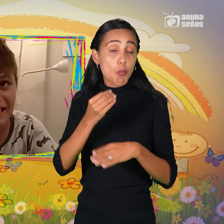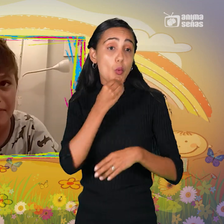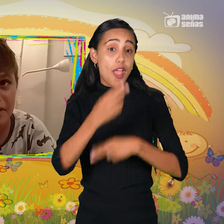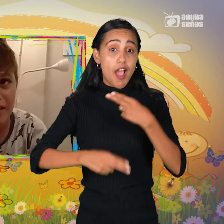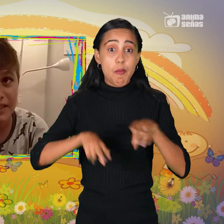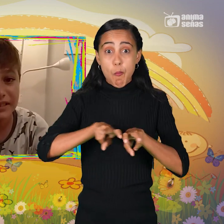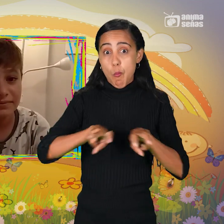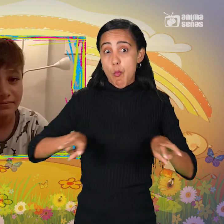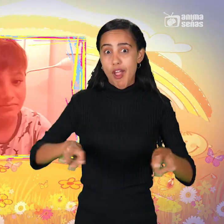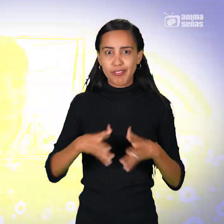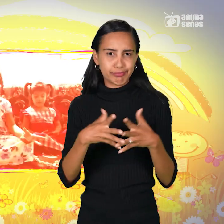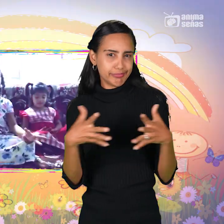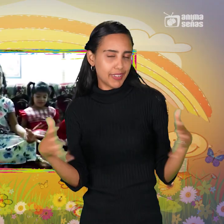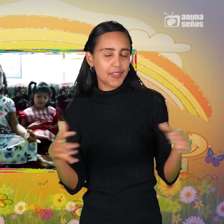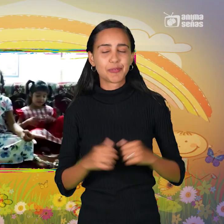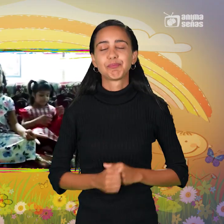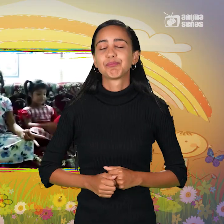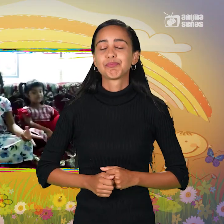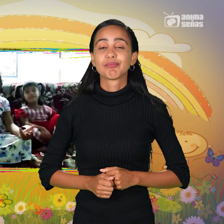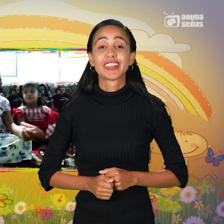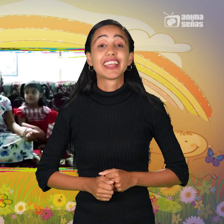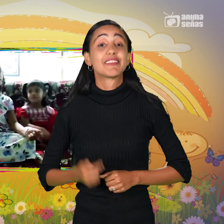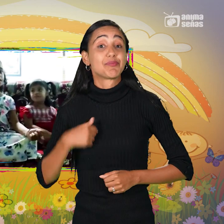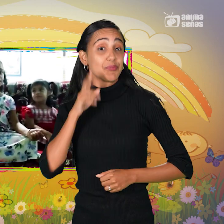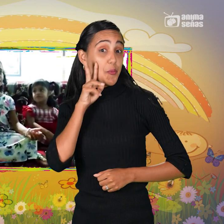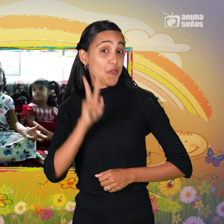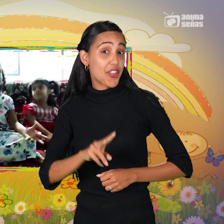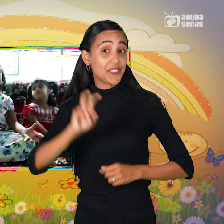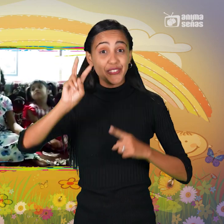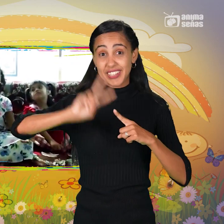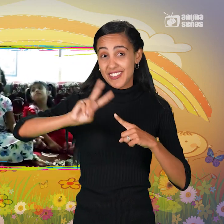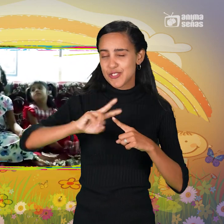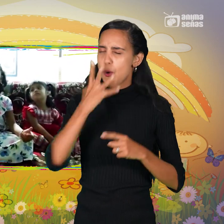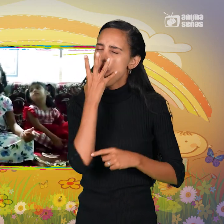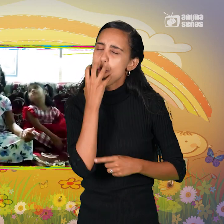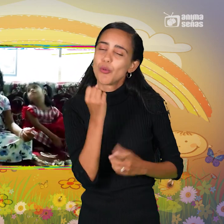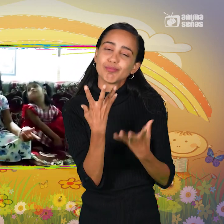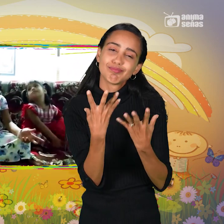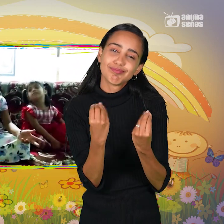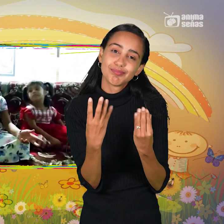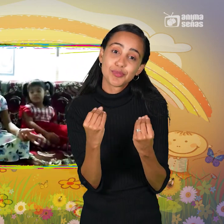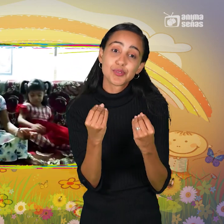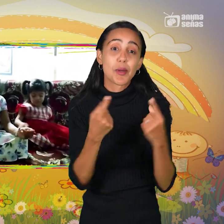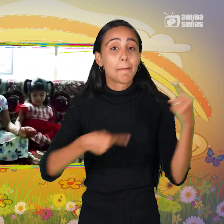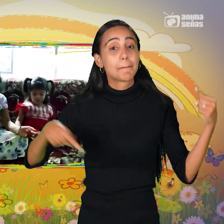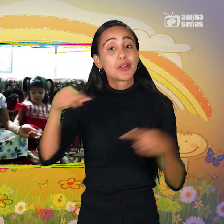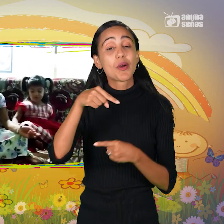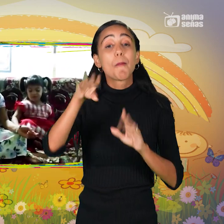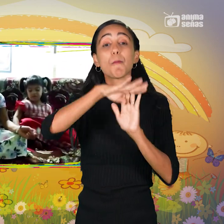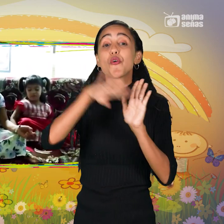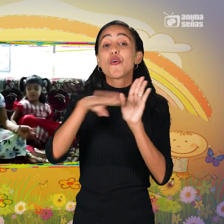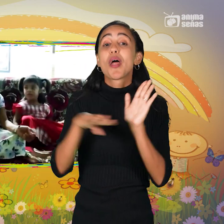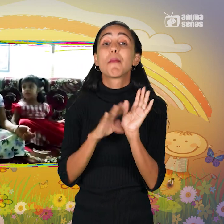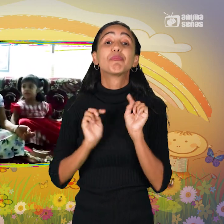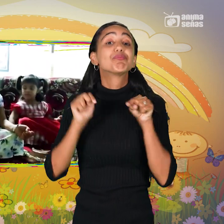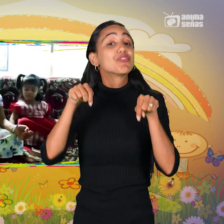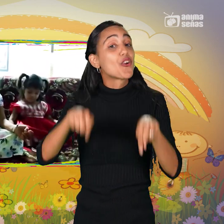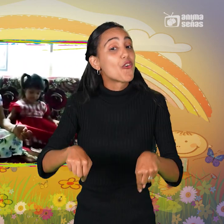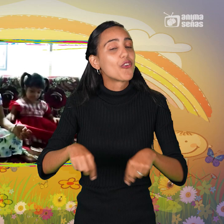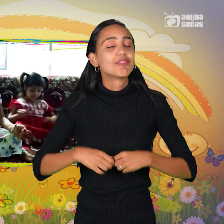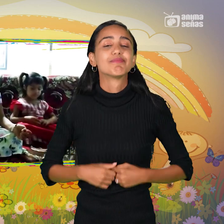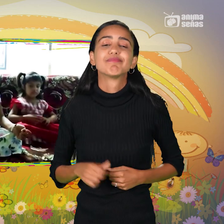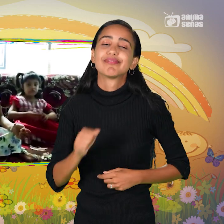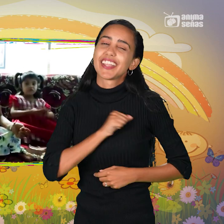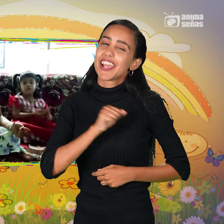hacer grandes muebles. Te estamos viendo por la televisión, nos gusta mucho y sobre todo el programa de